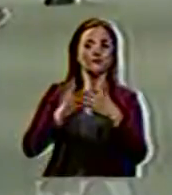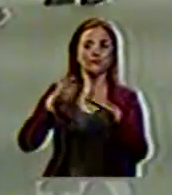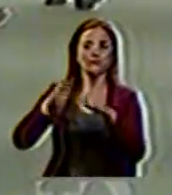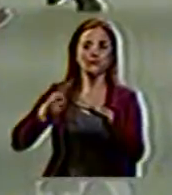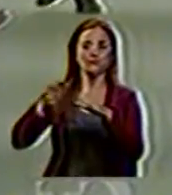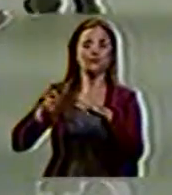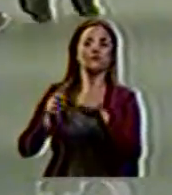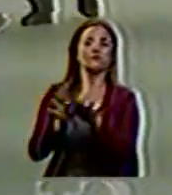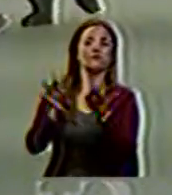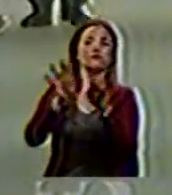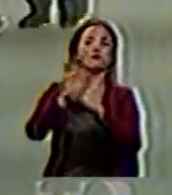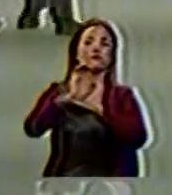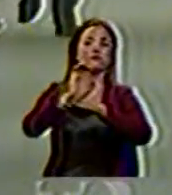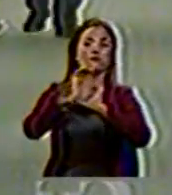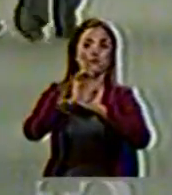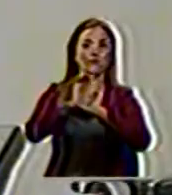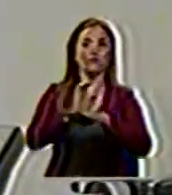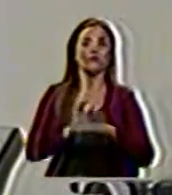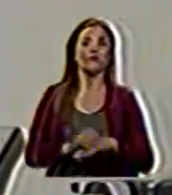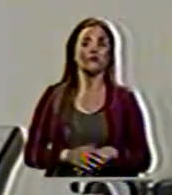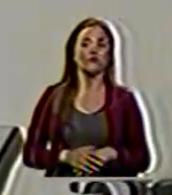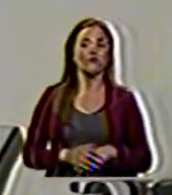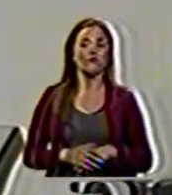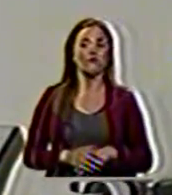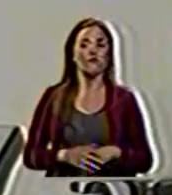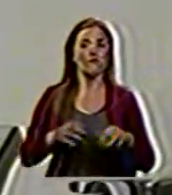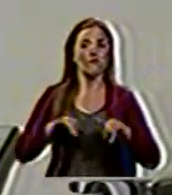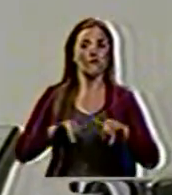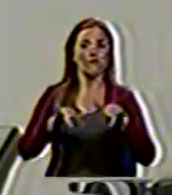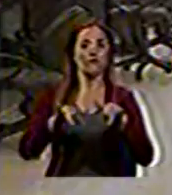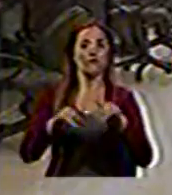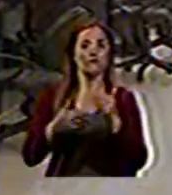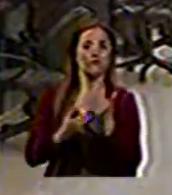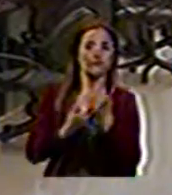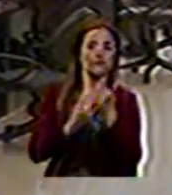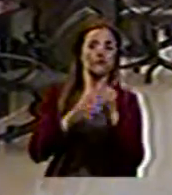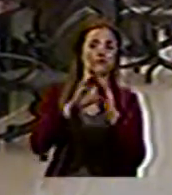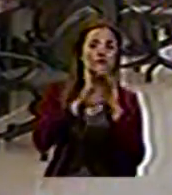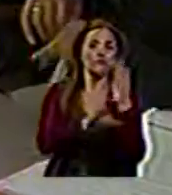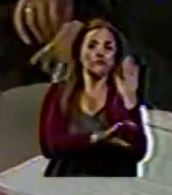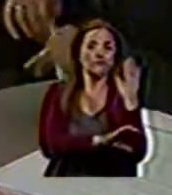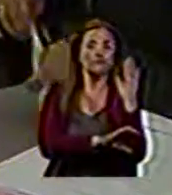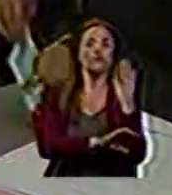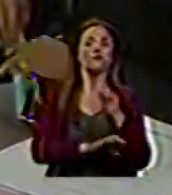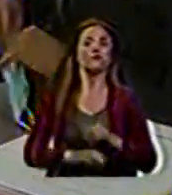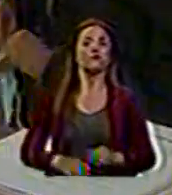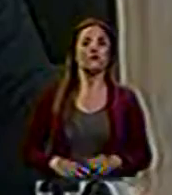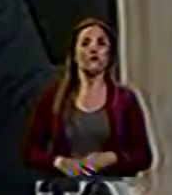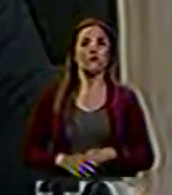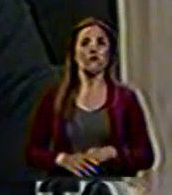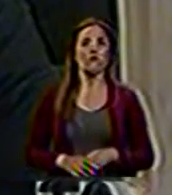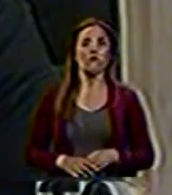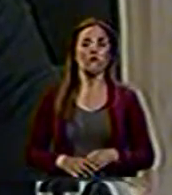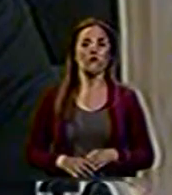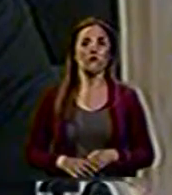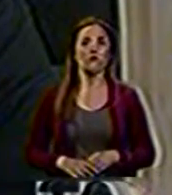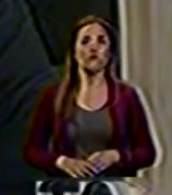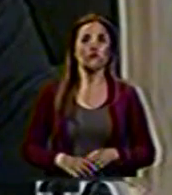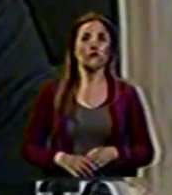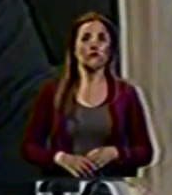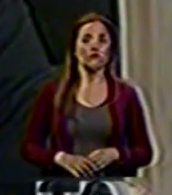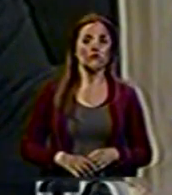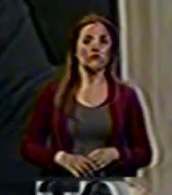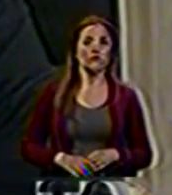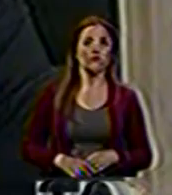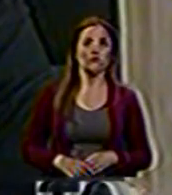juzgados del país seguirán receptando los recursos constitucionales correspondientes. Se garantiza